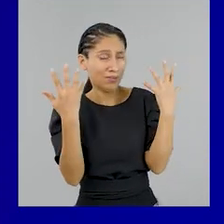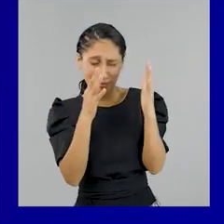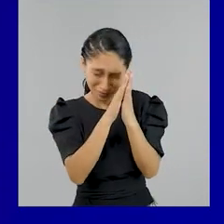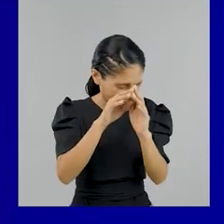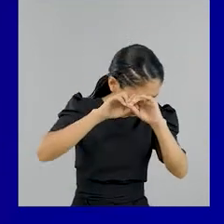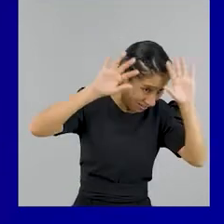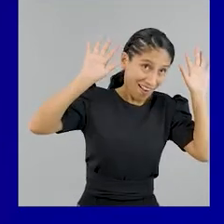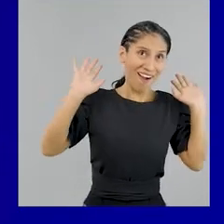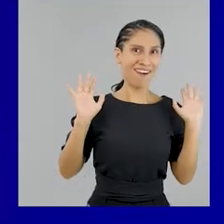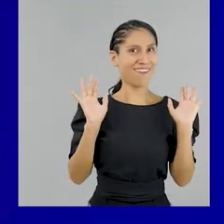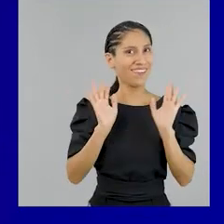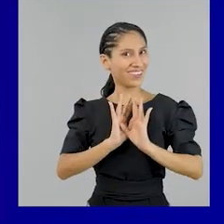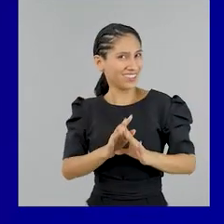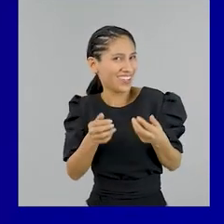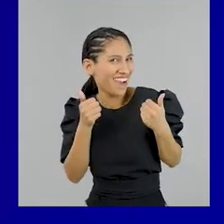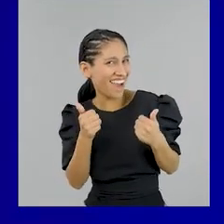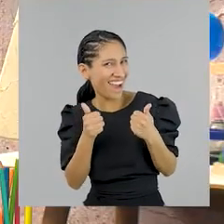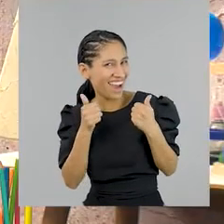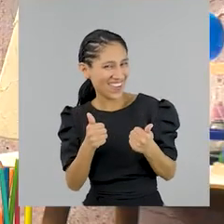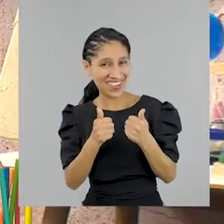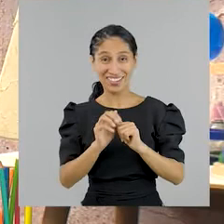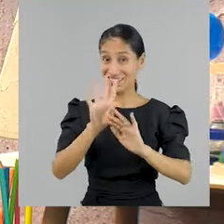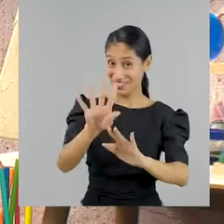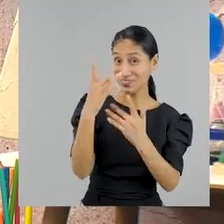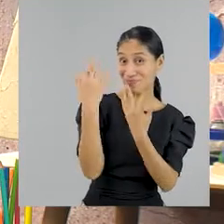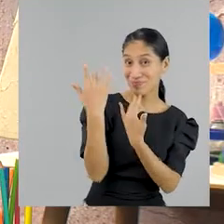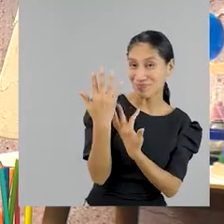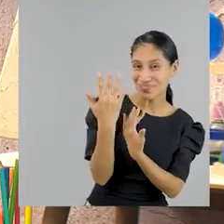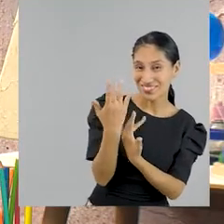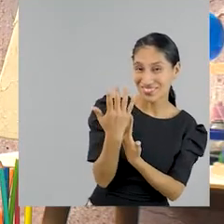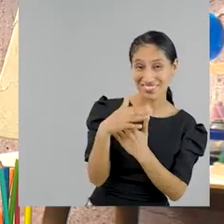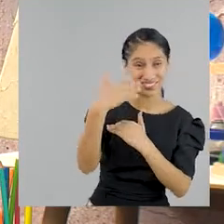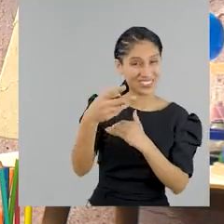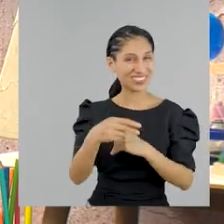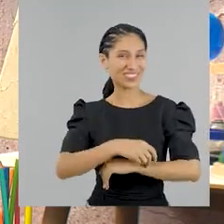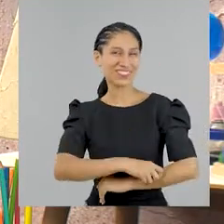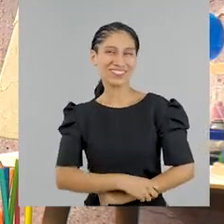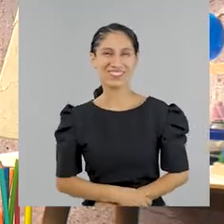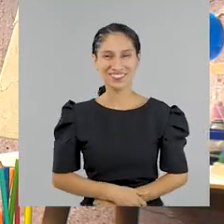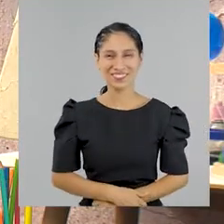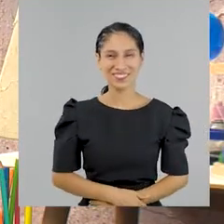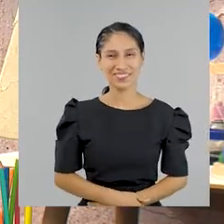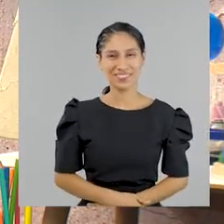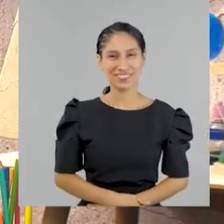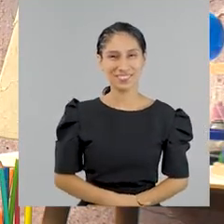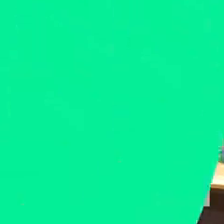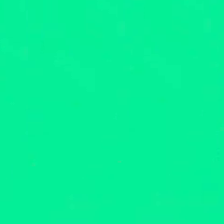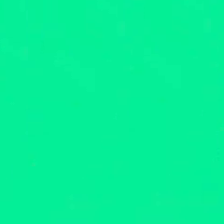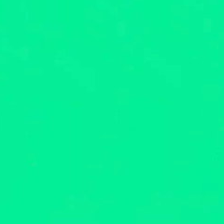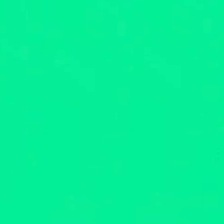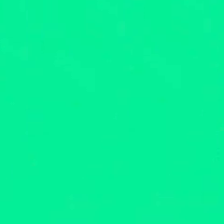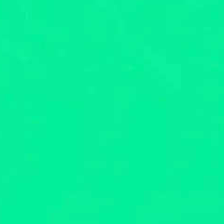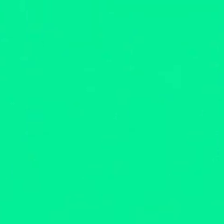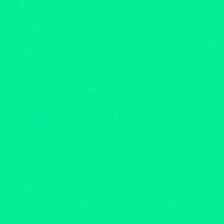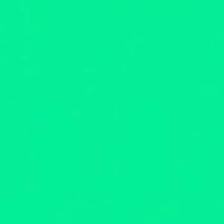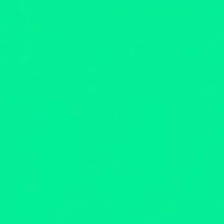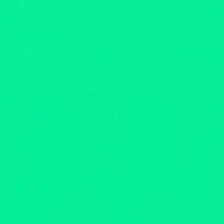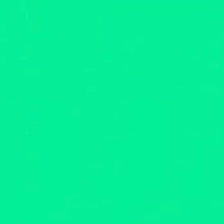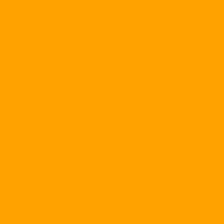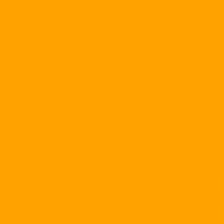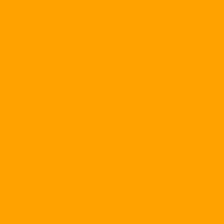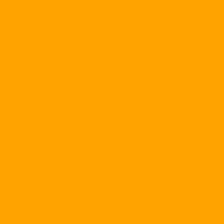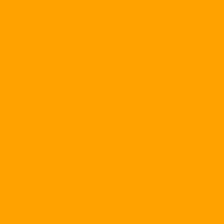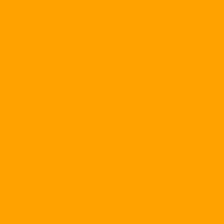un extraño sueño. Excelente, profe. No se muevan, chicas y chicos, que ya volvemos.